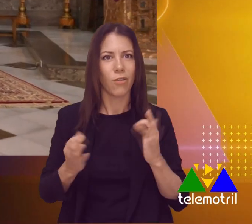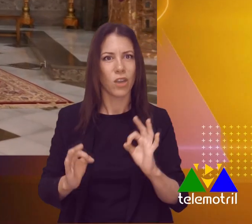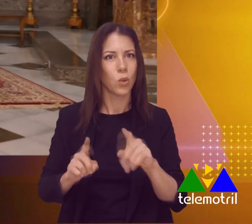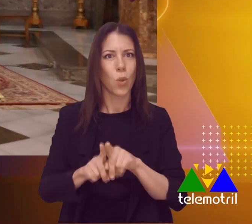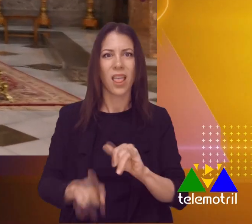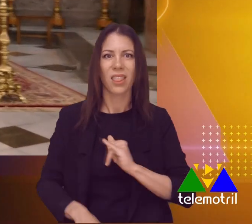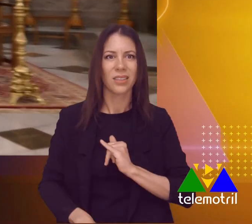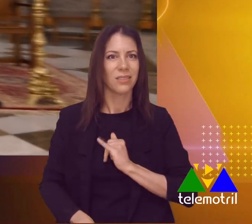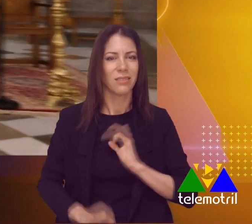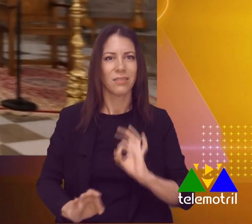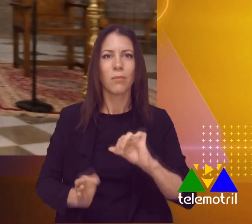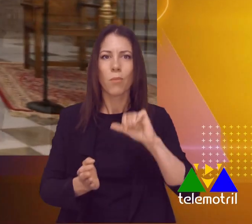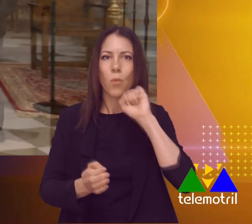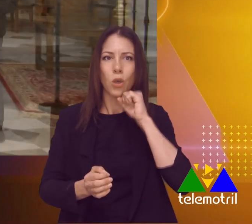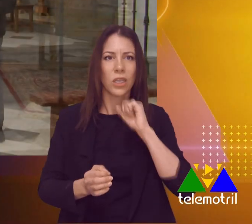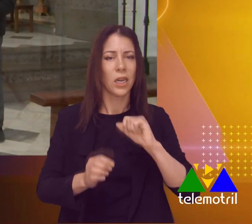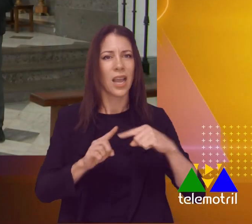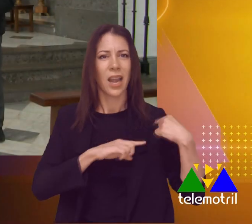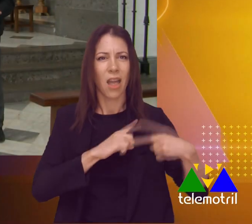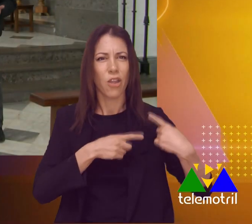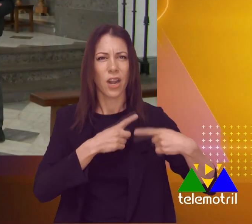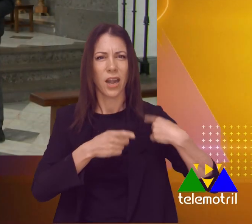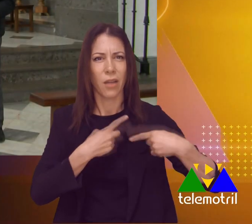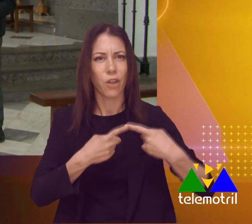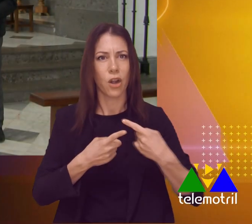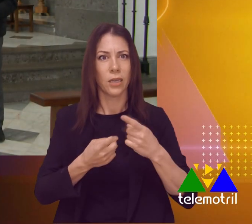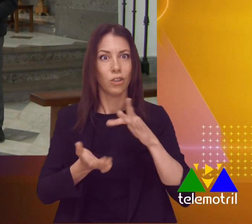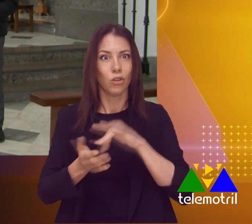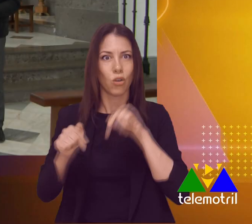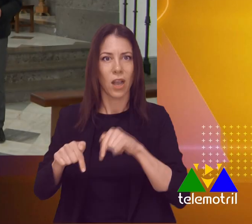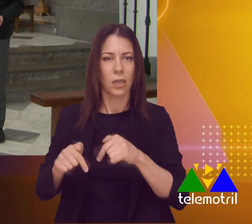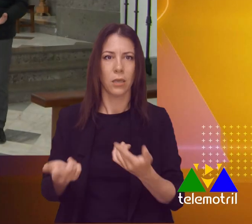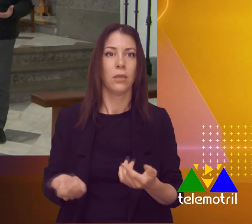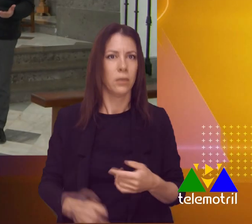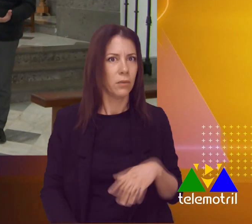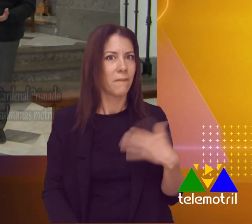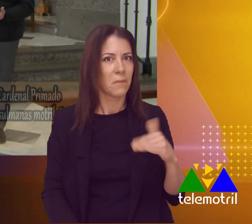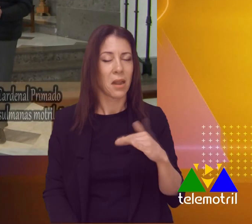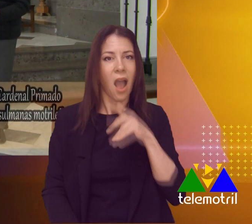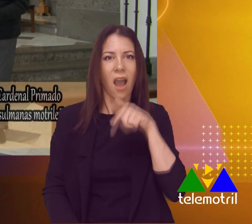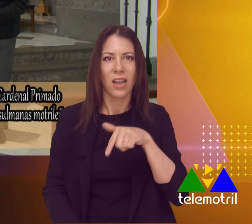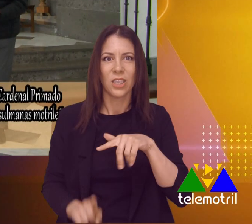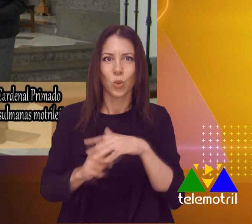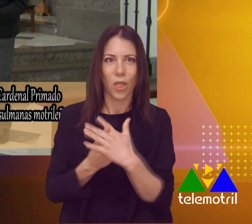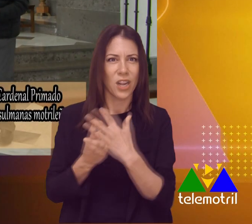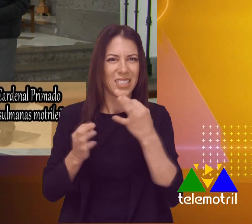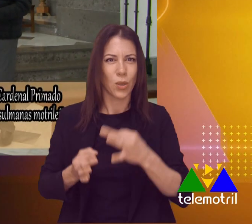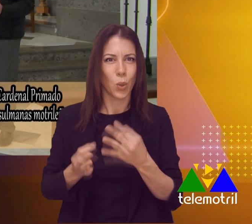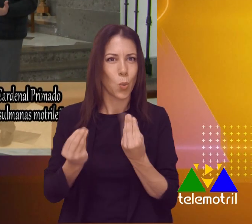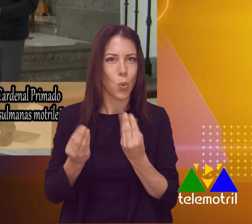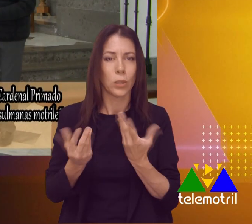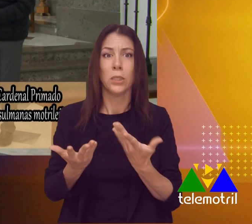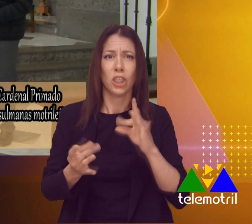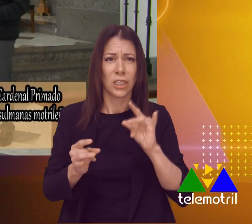Motril, es decir, de generaciones que han pasado por aquí. ¿Cuántas cosas habrán ocurrido aquí? ¿No? Desde